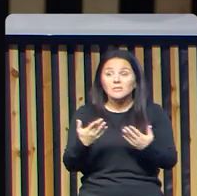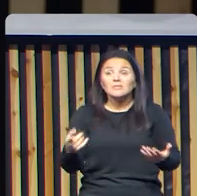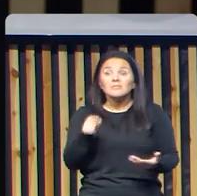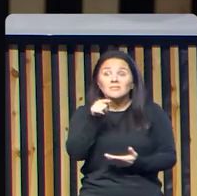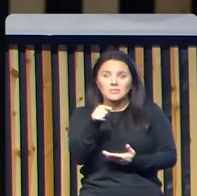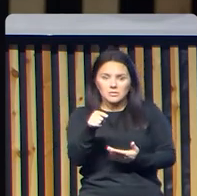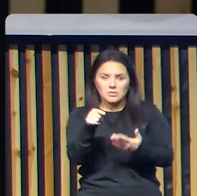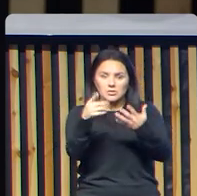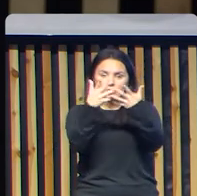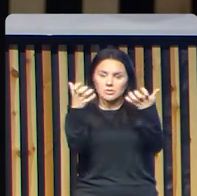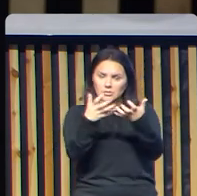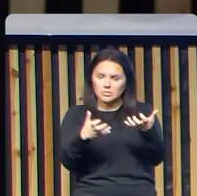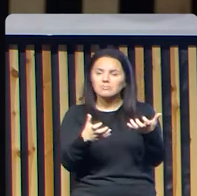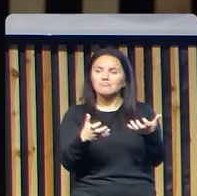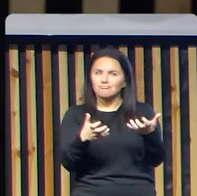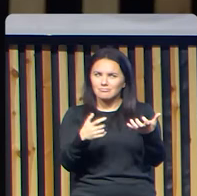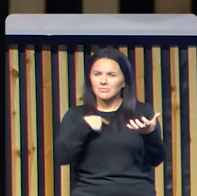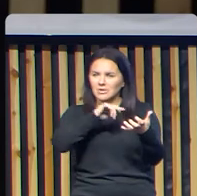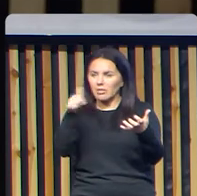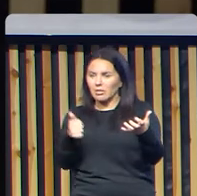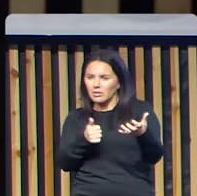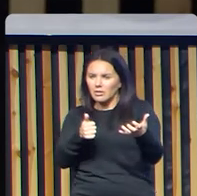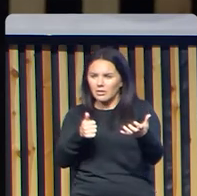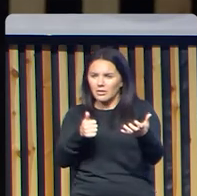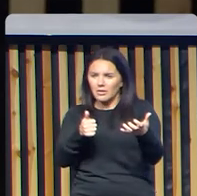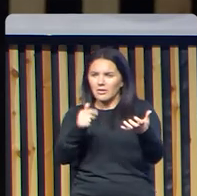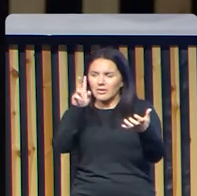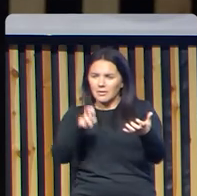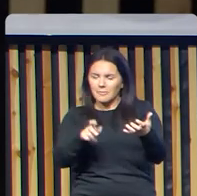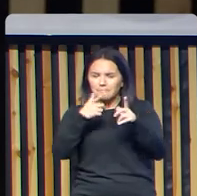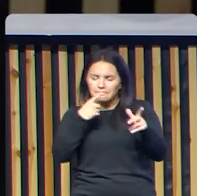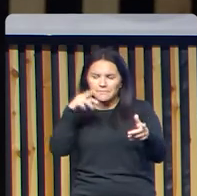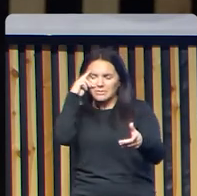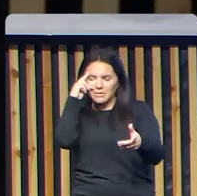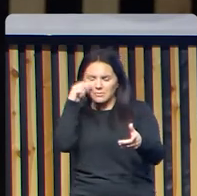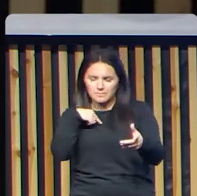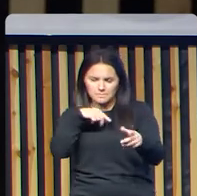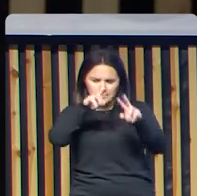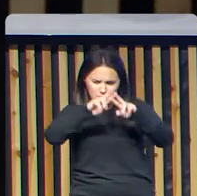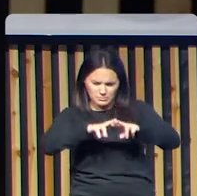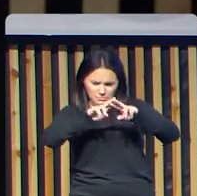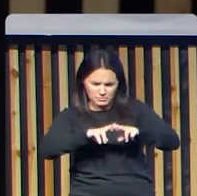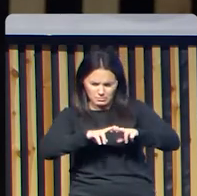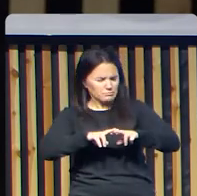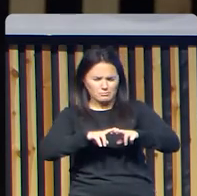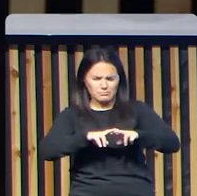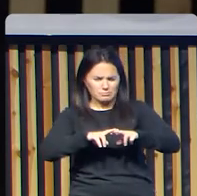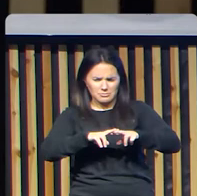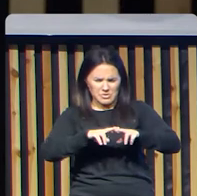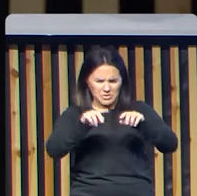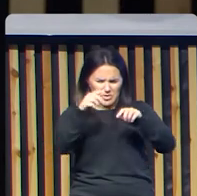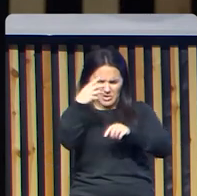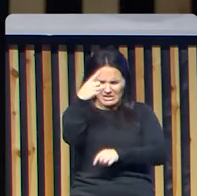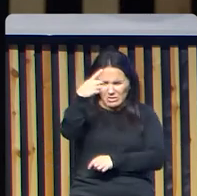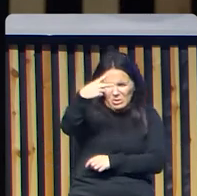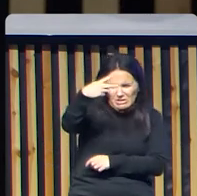nota mucho cuando venimos detrás los que se supone que algo sabemos al respecto y percibimos que hay dos tres cuatro estilos